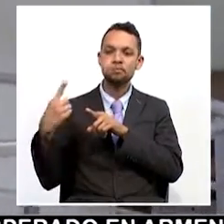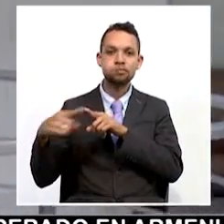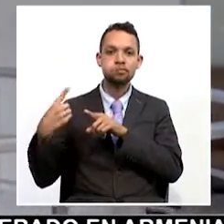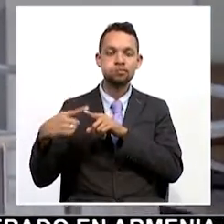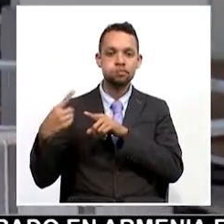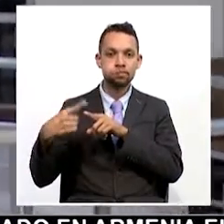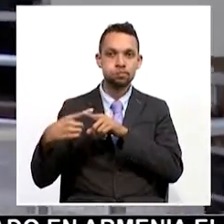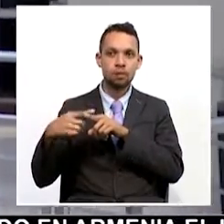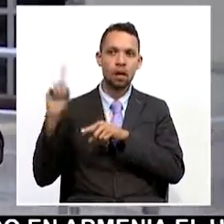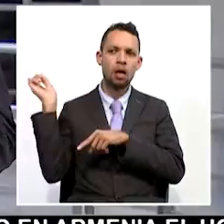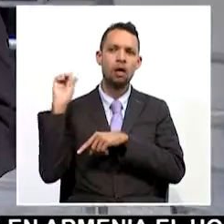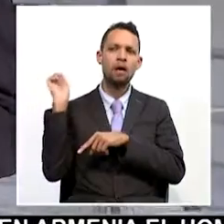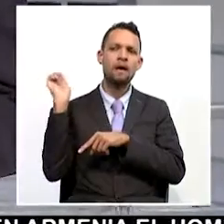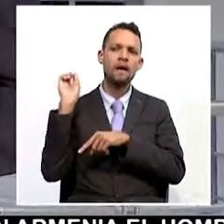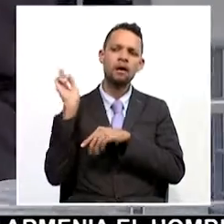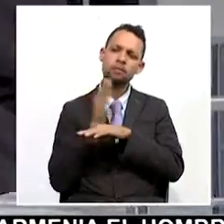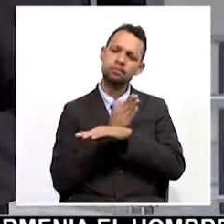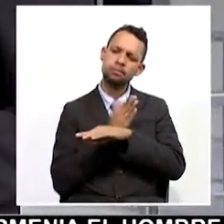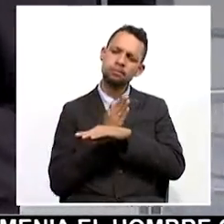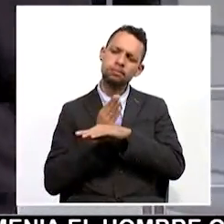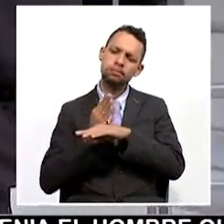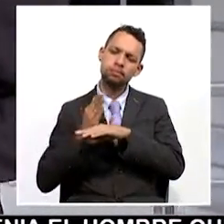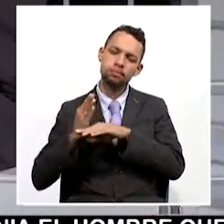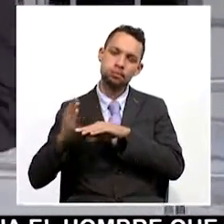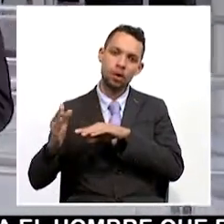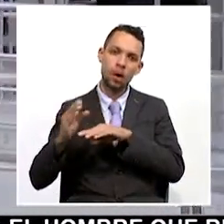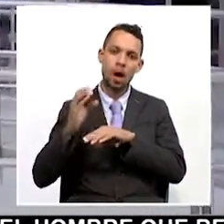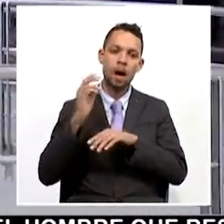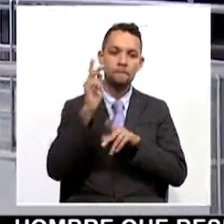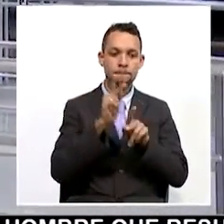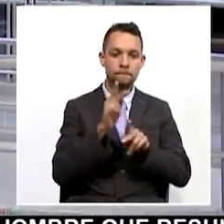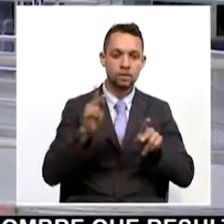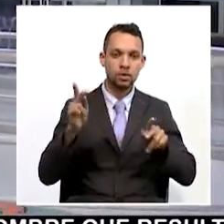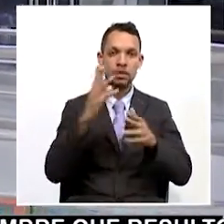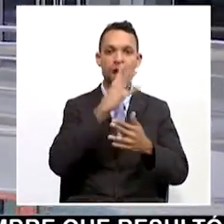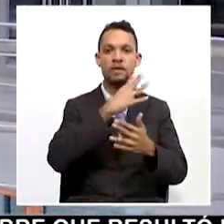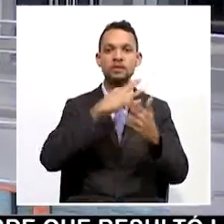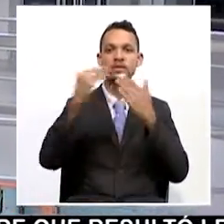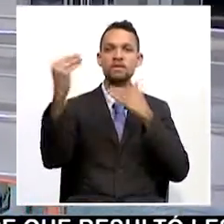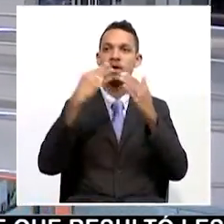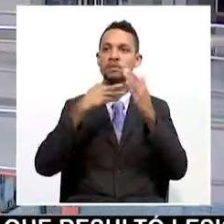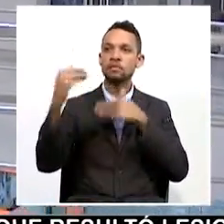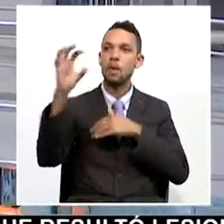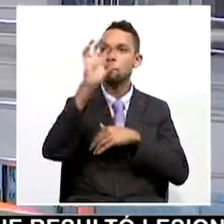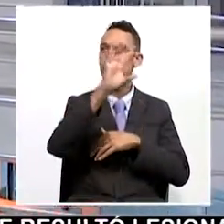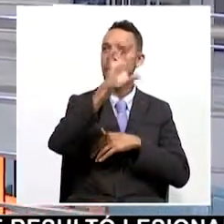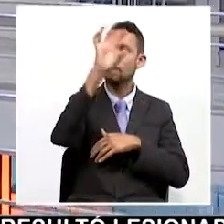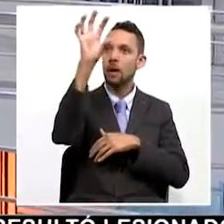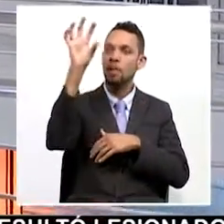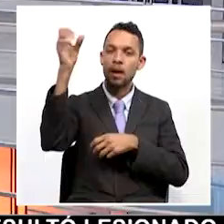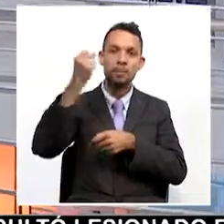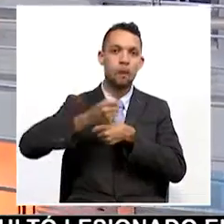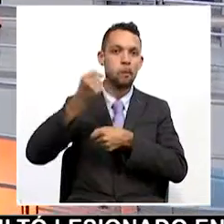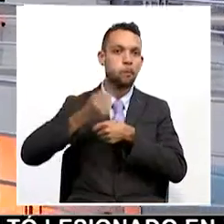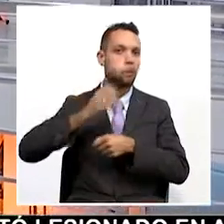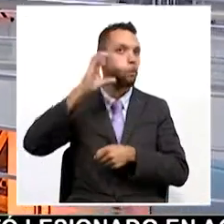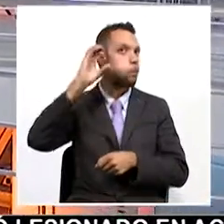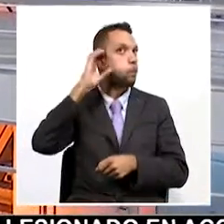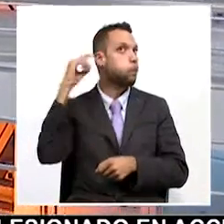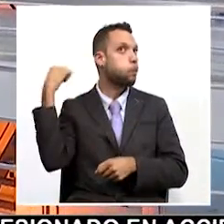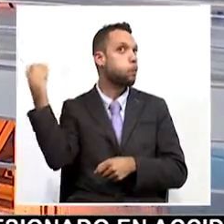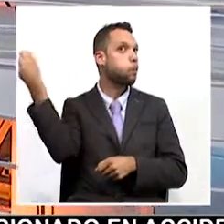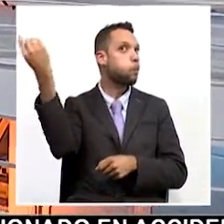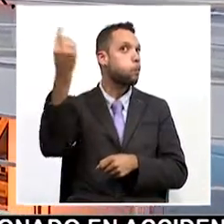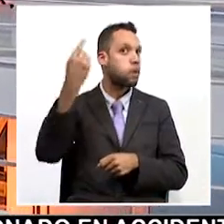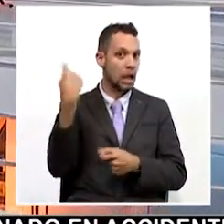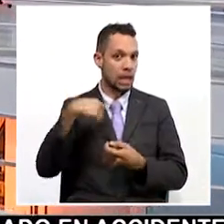del siglo XX y comienzos del siglo XXI, los colombianos tuvieron que emigrar a otros países para buscar oportunidades laborales. Es así donde han podido ir a